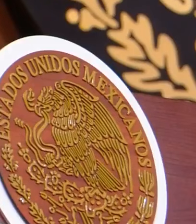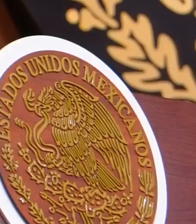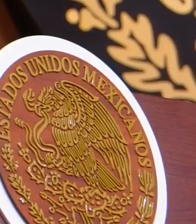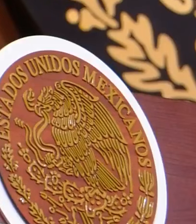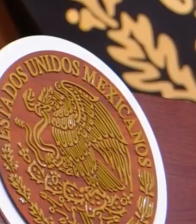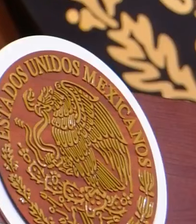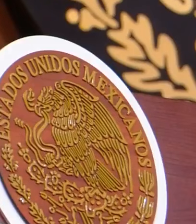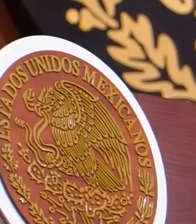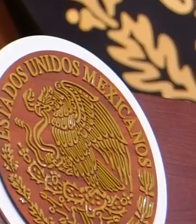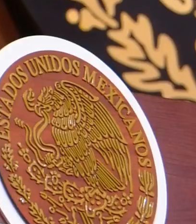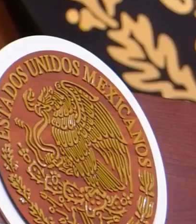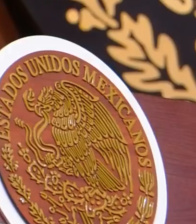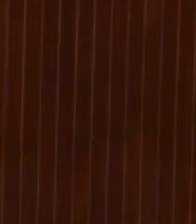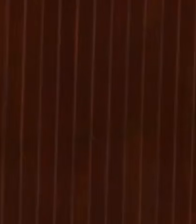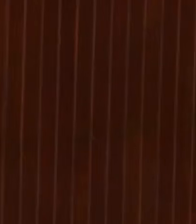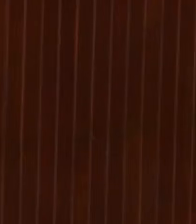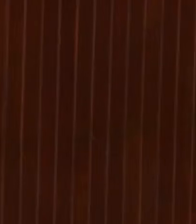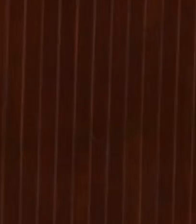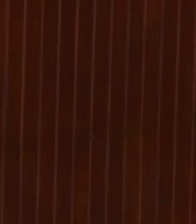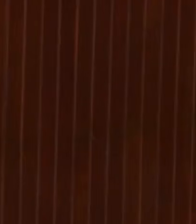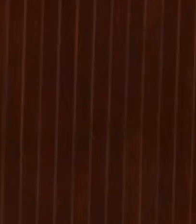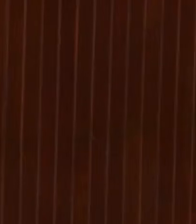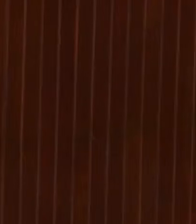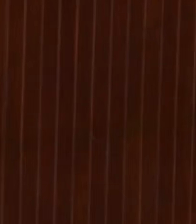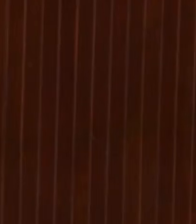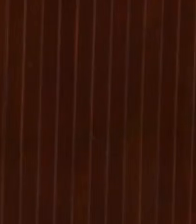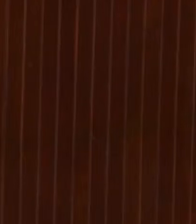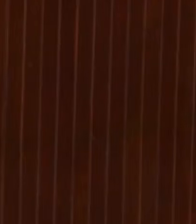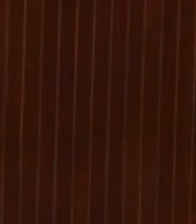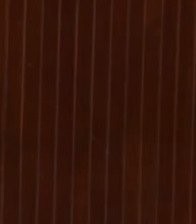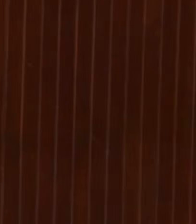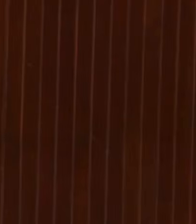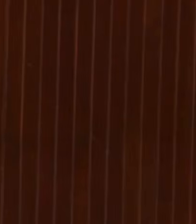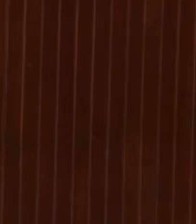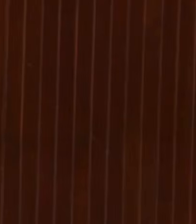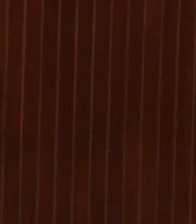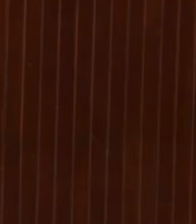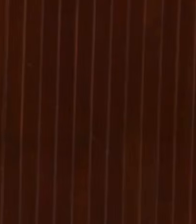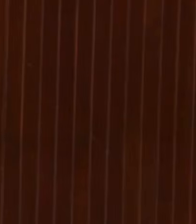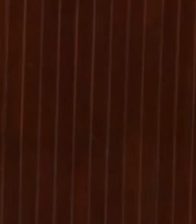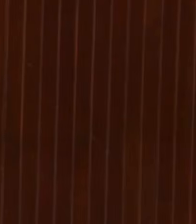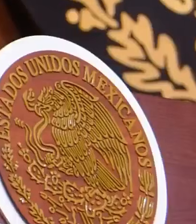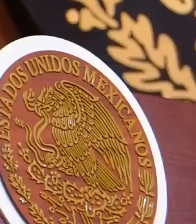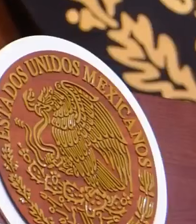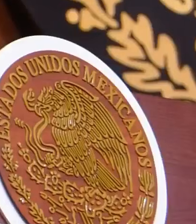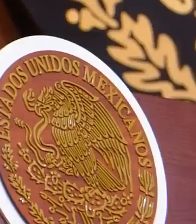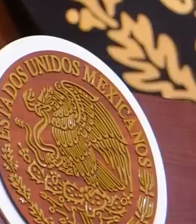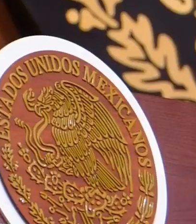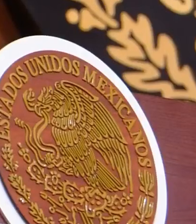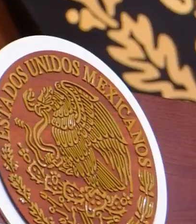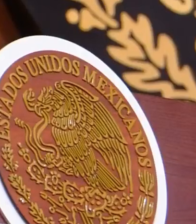pagos a grandes contribuyentes. Se aprobaron leyes para convertir deudas privadas en deuda